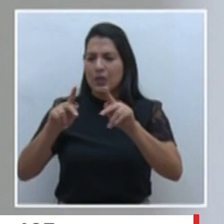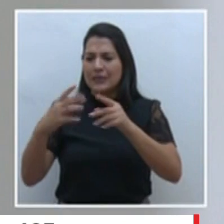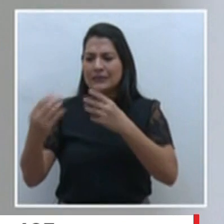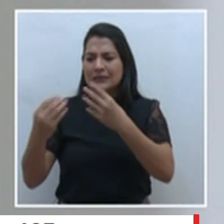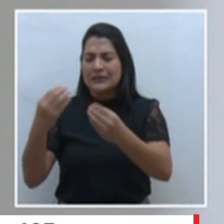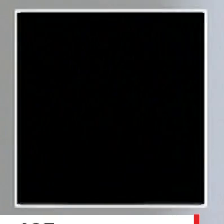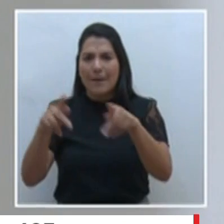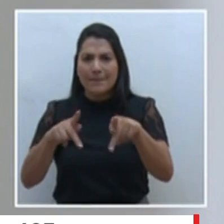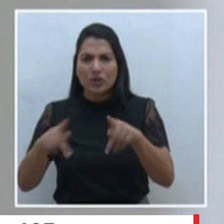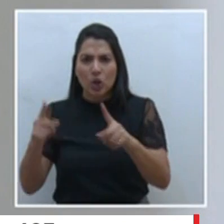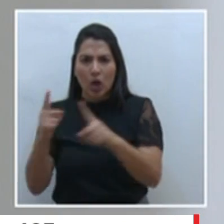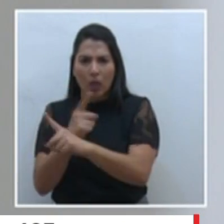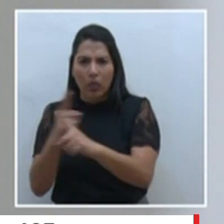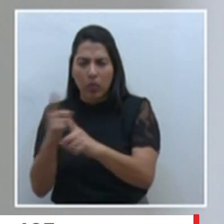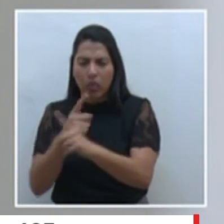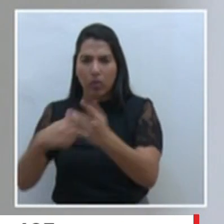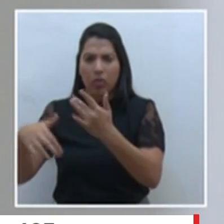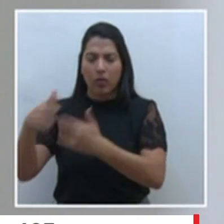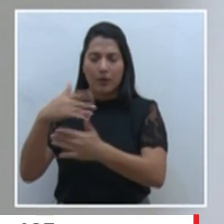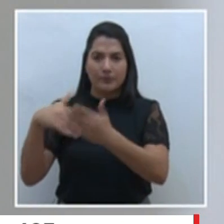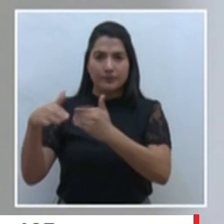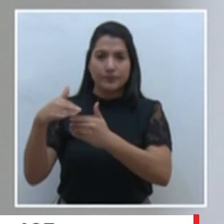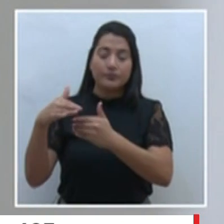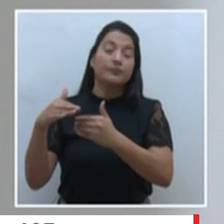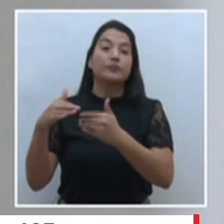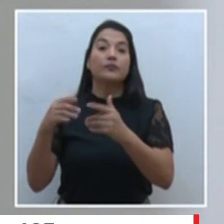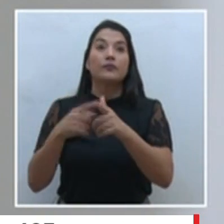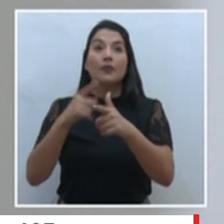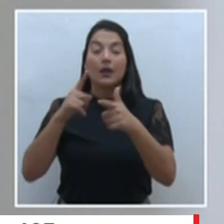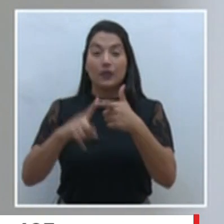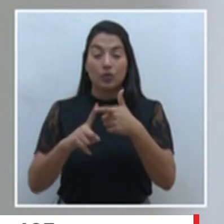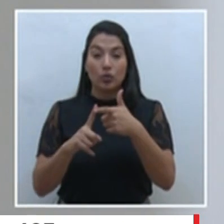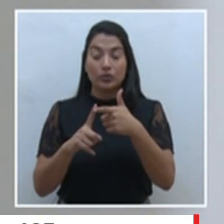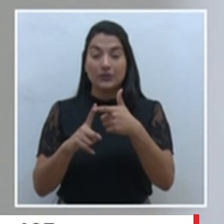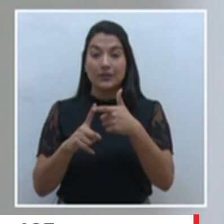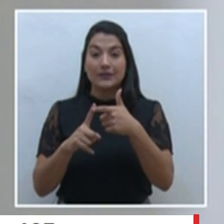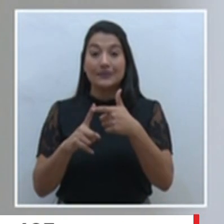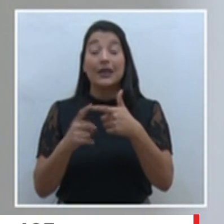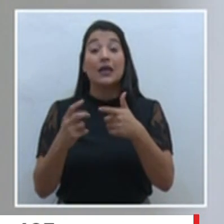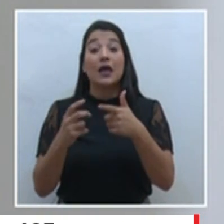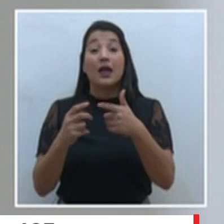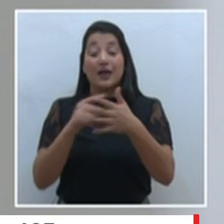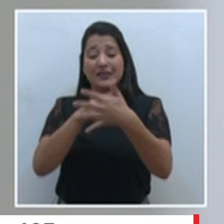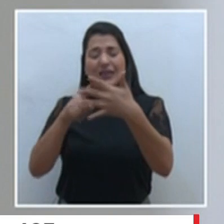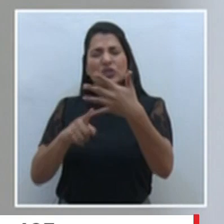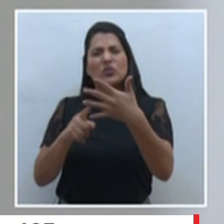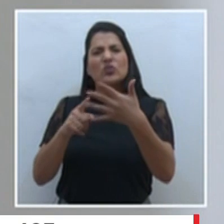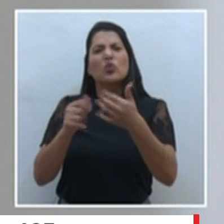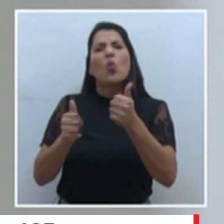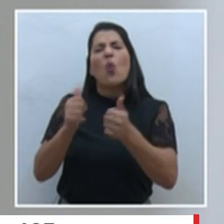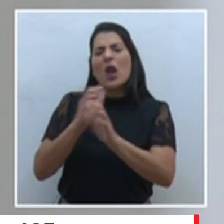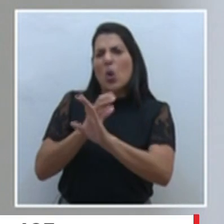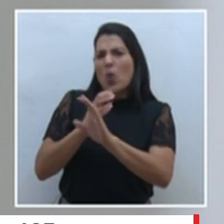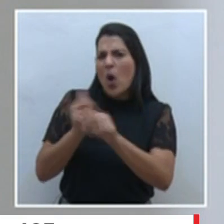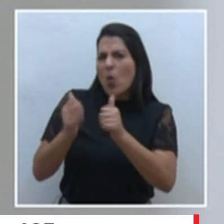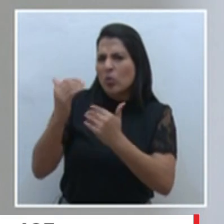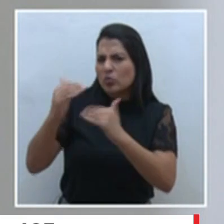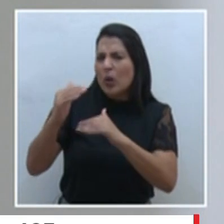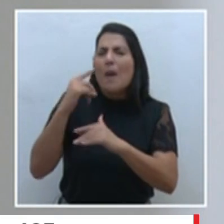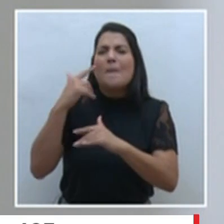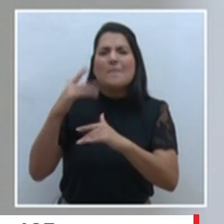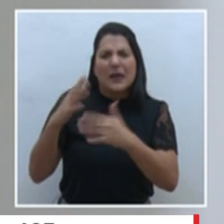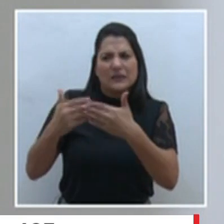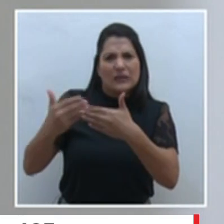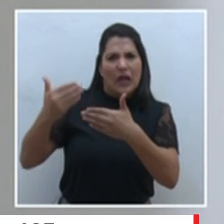en este caso de estos distritos a medidas similares a las que se tomaron en el periodo de